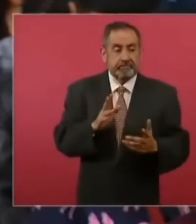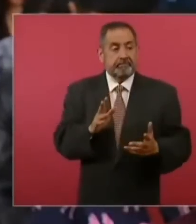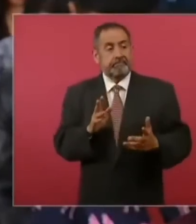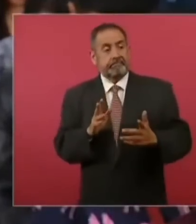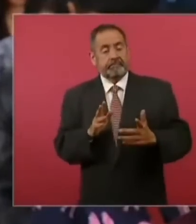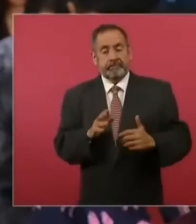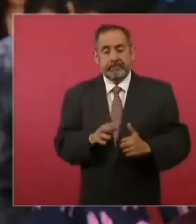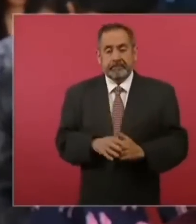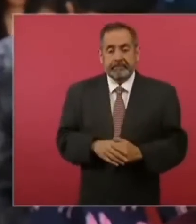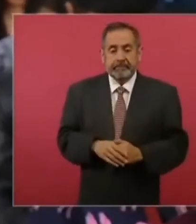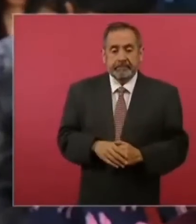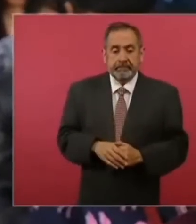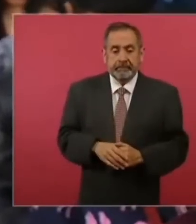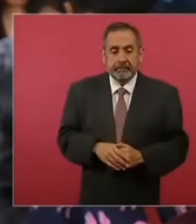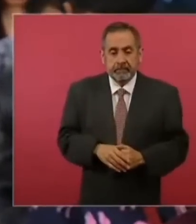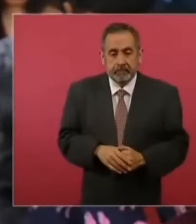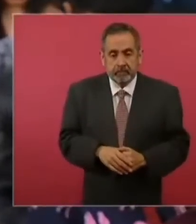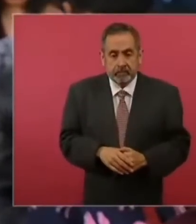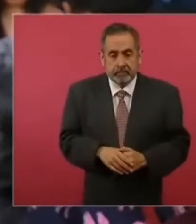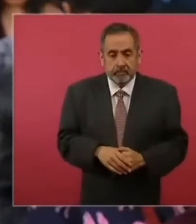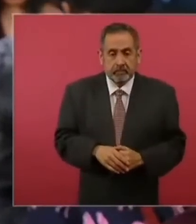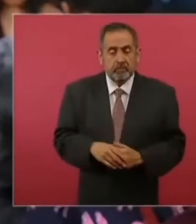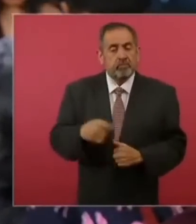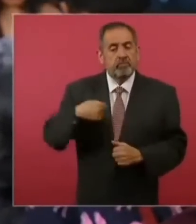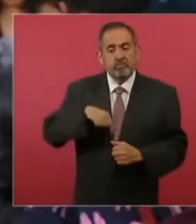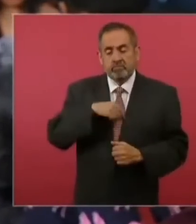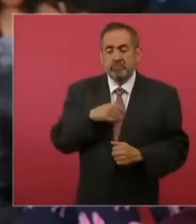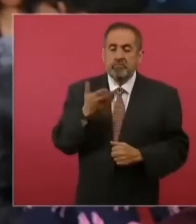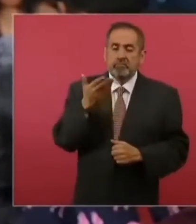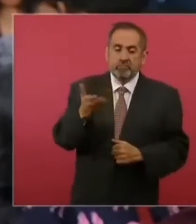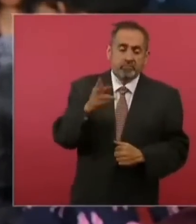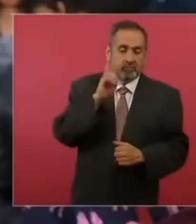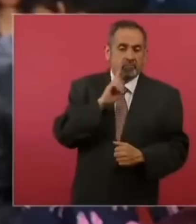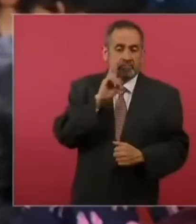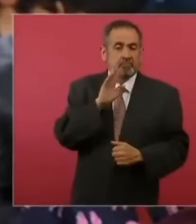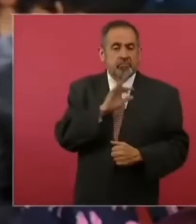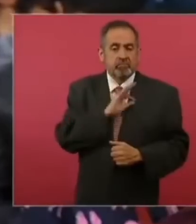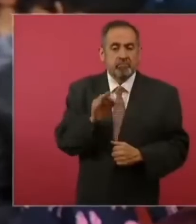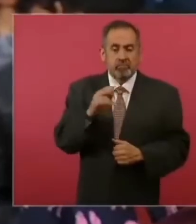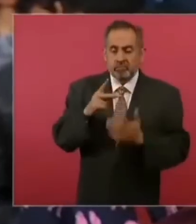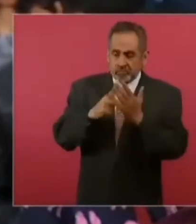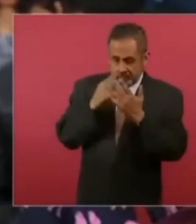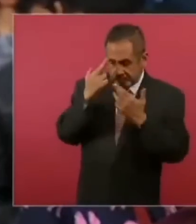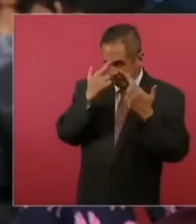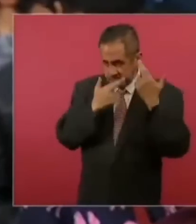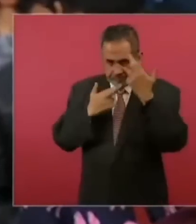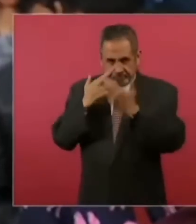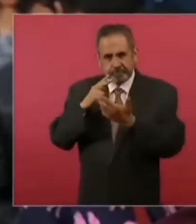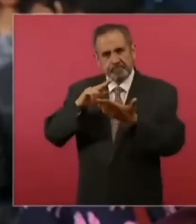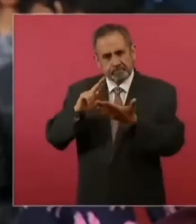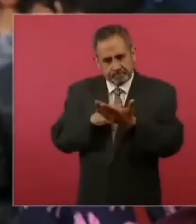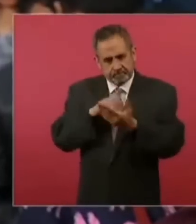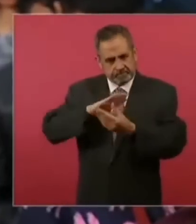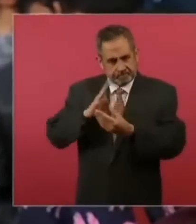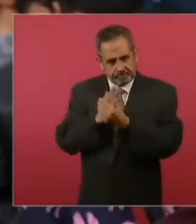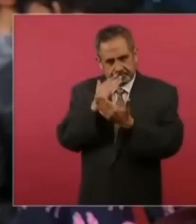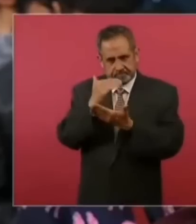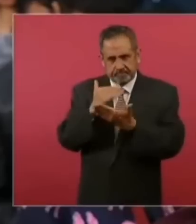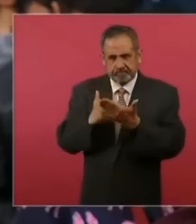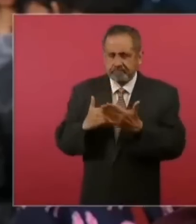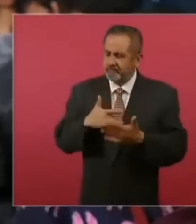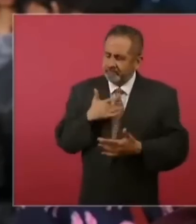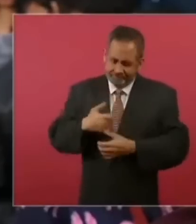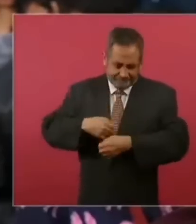Nosotros pues abogamos o pedimos, si es posible, que revisen el caso. Nosotros estamos